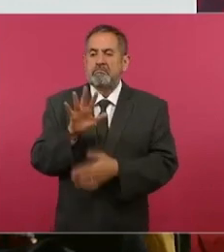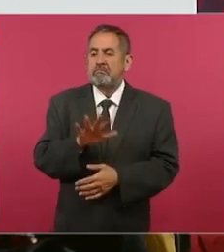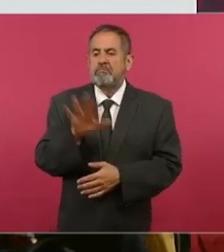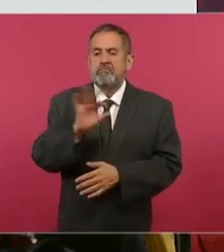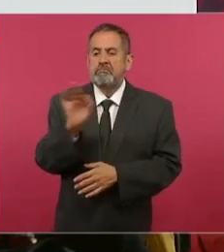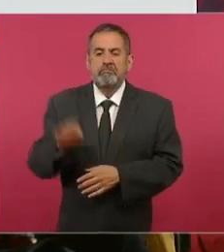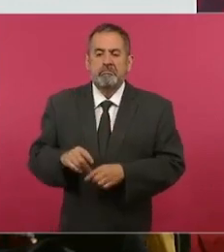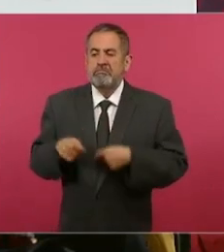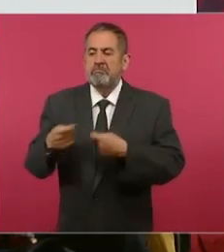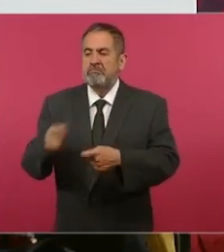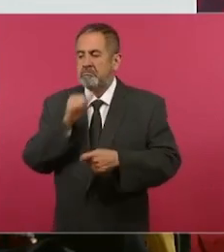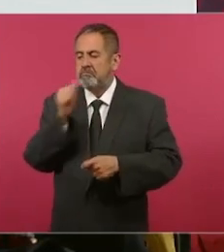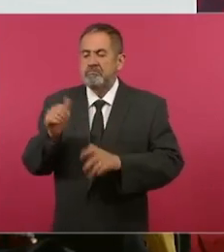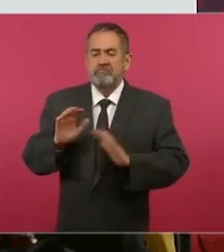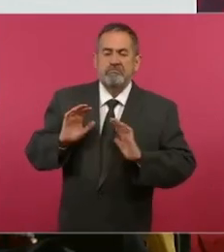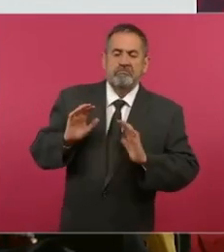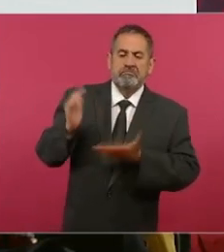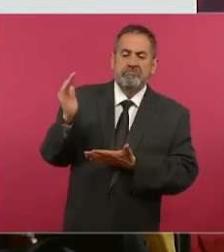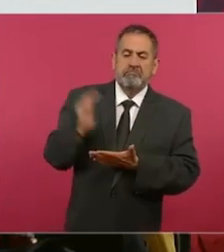solo no se incrementaron,